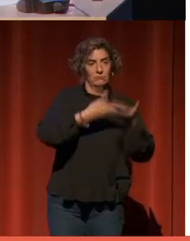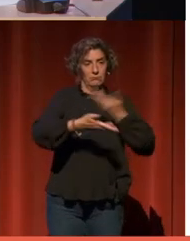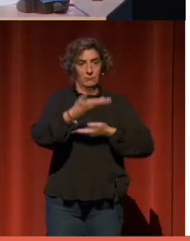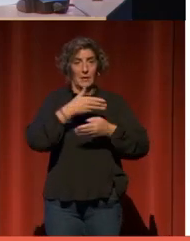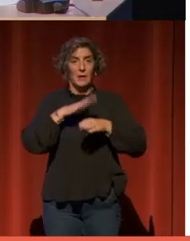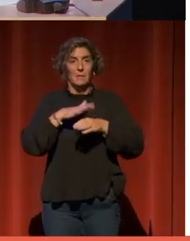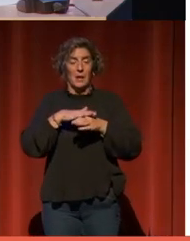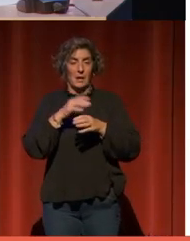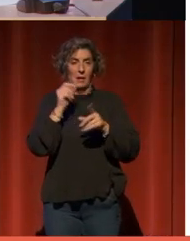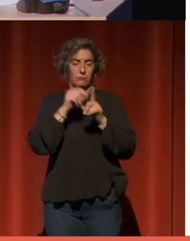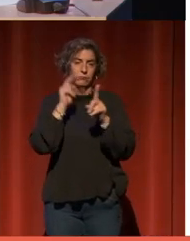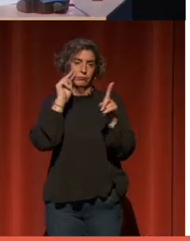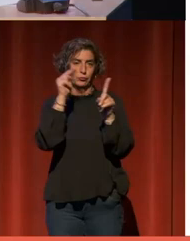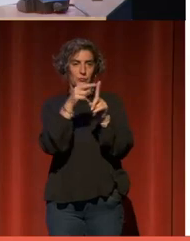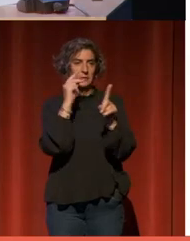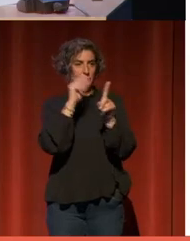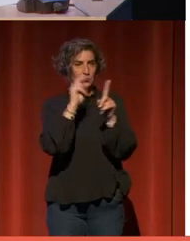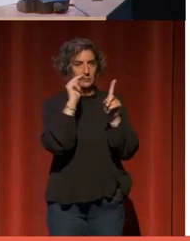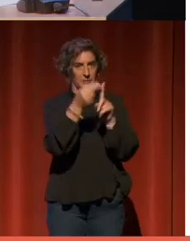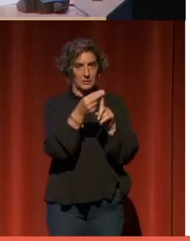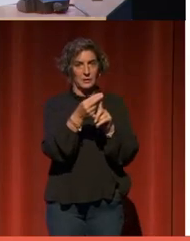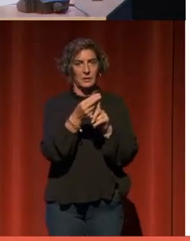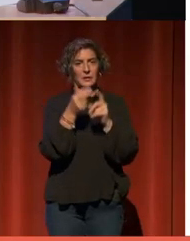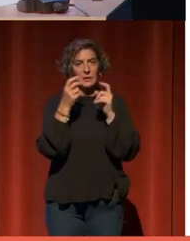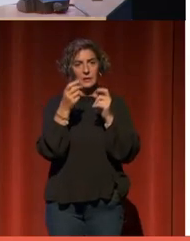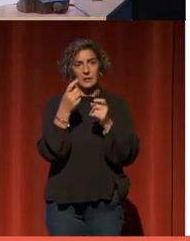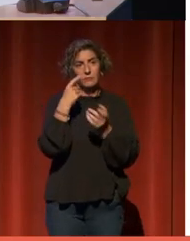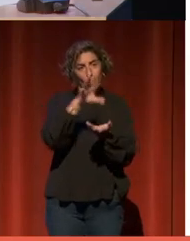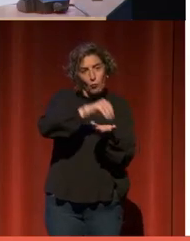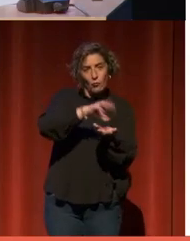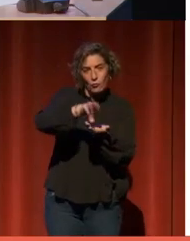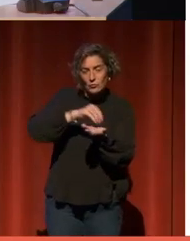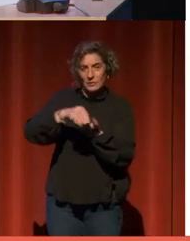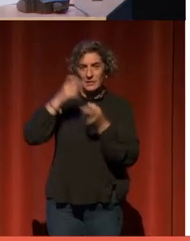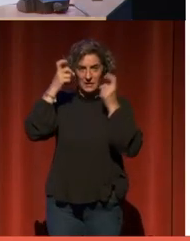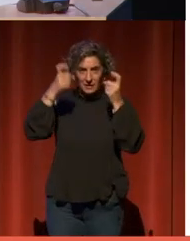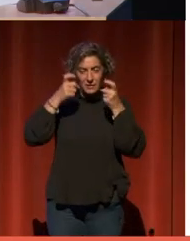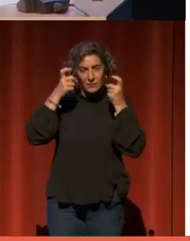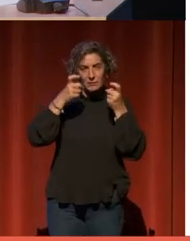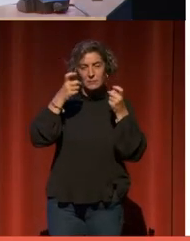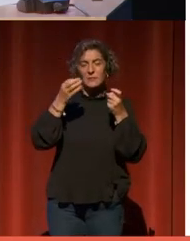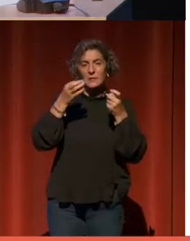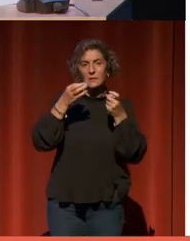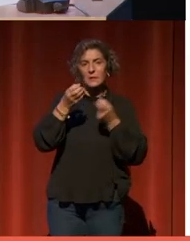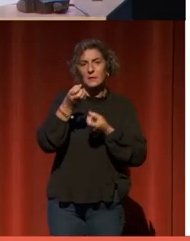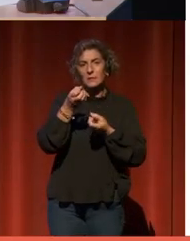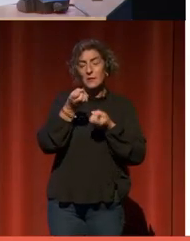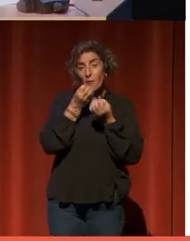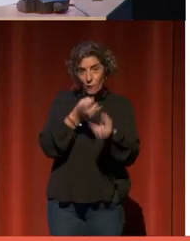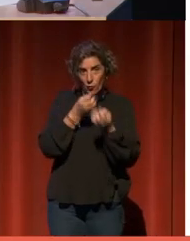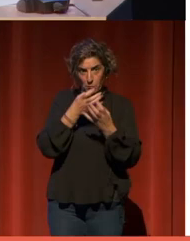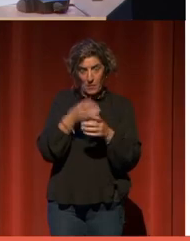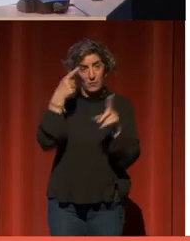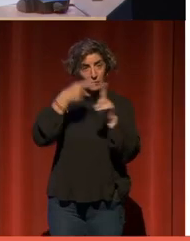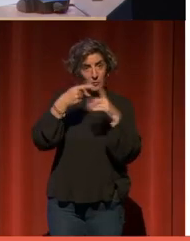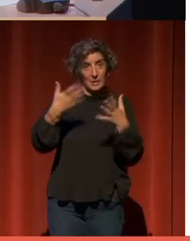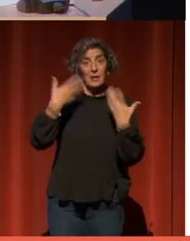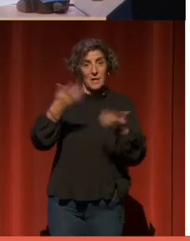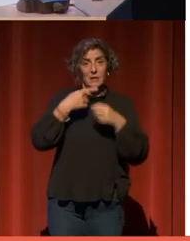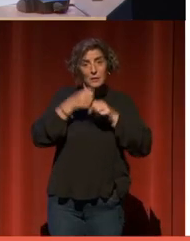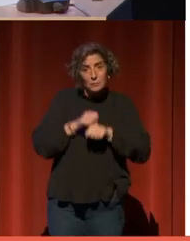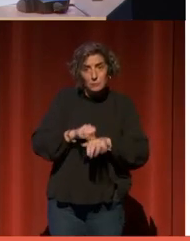enfoque de naple y conseguir información recabar información sobre los objetivos de naple y difundirlo